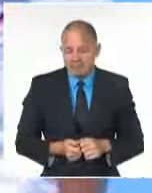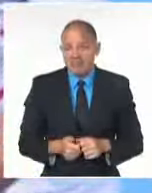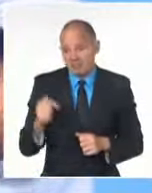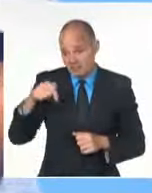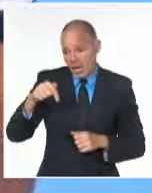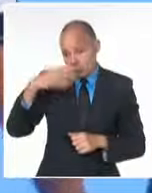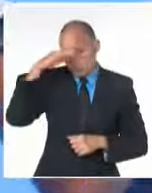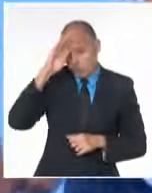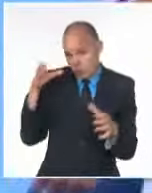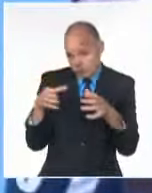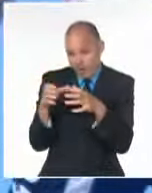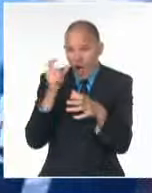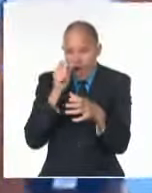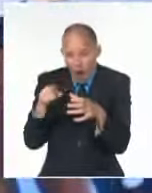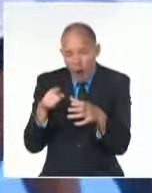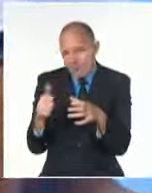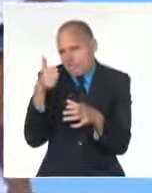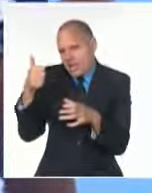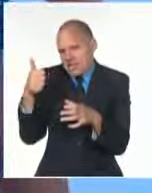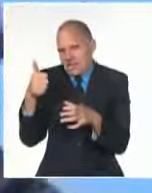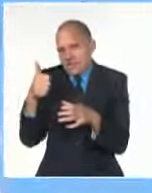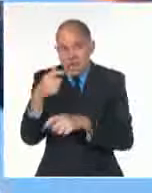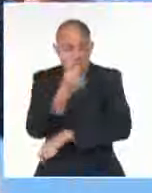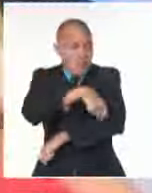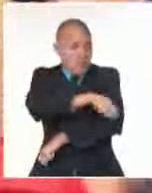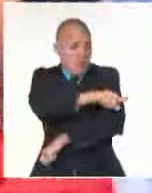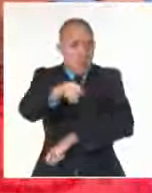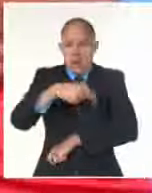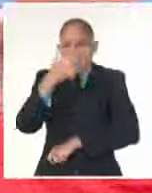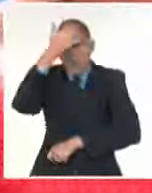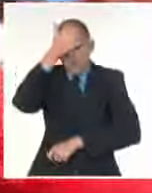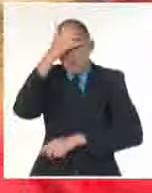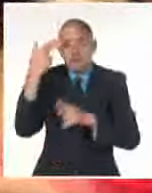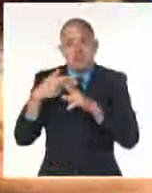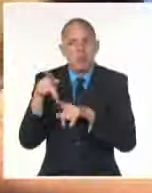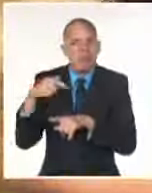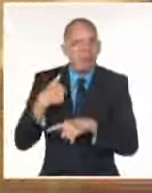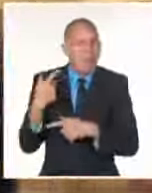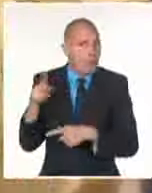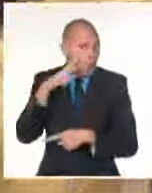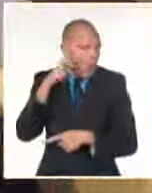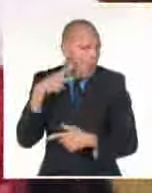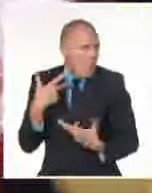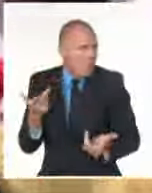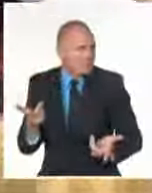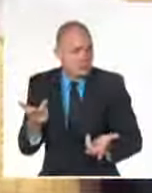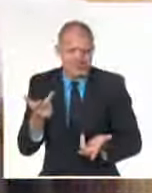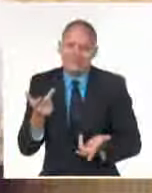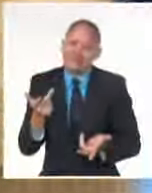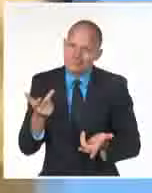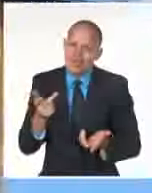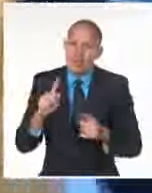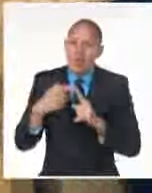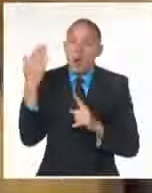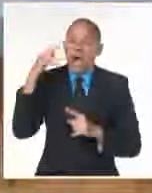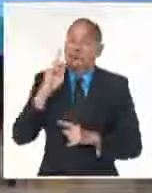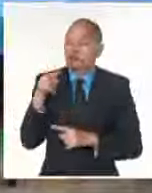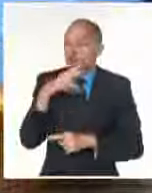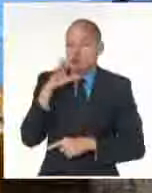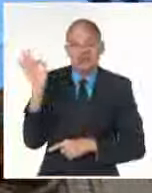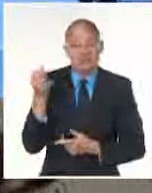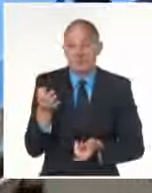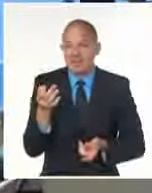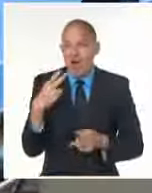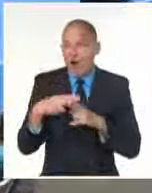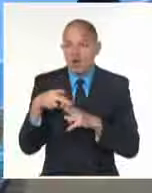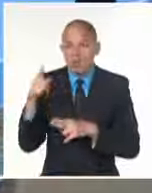Cuba, pero quizás la población no conozca los nombres de muchos de sus integrantes, porque nunca se ven o nunca se habla de